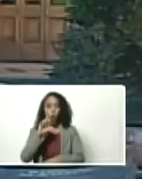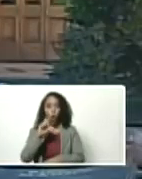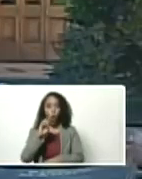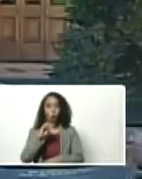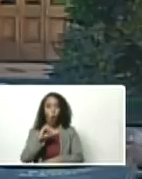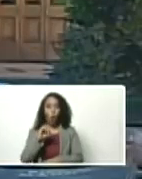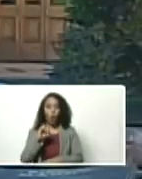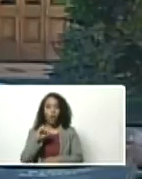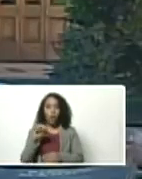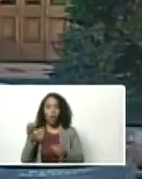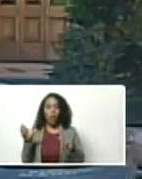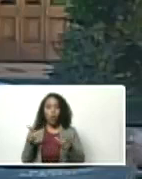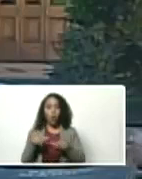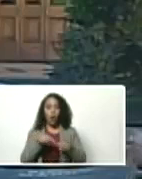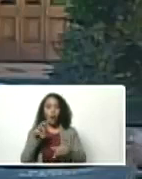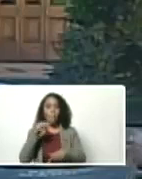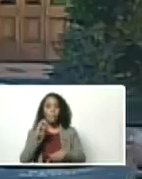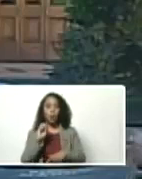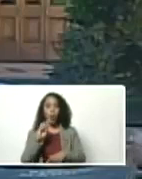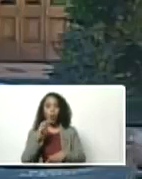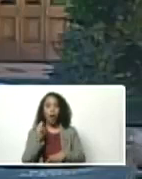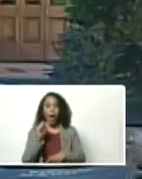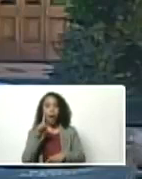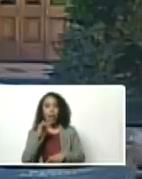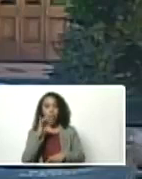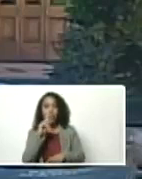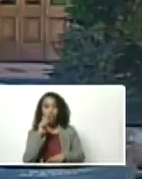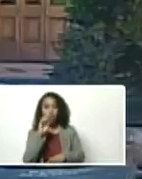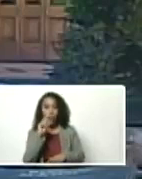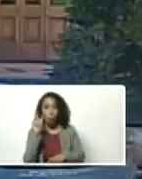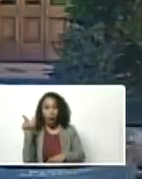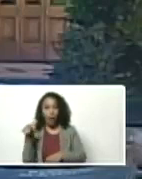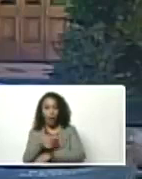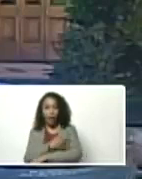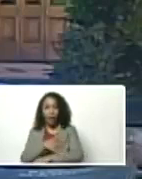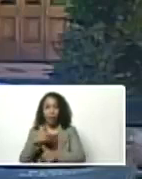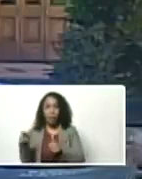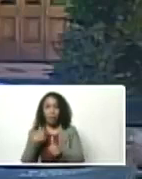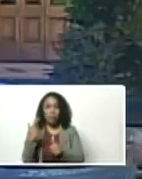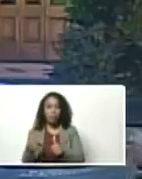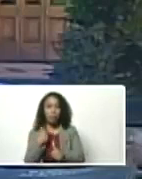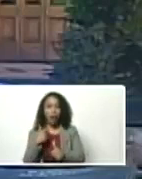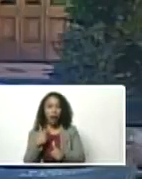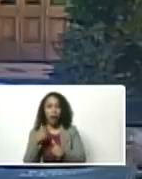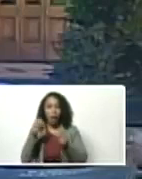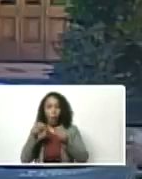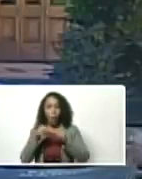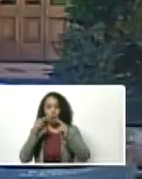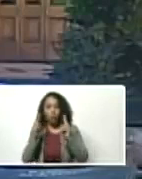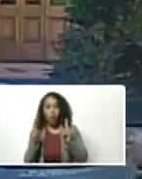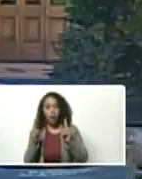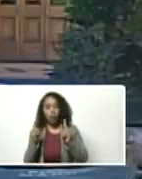sector El Moralito. Allá está en la avenida principal Puerto Concha.